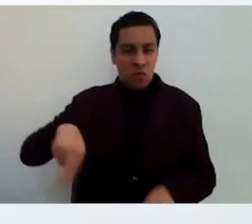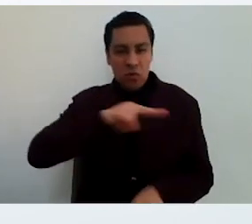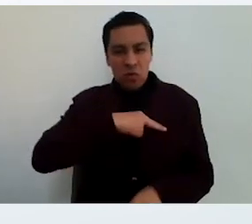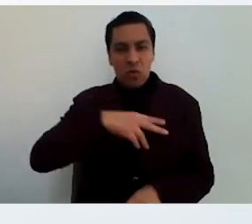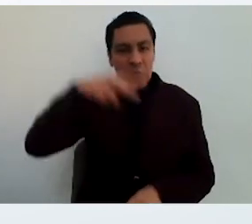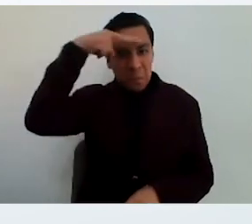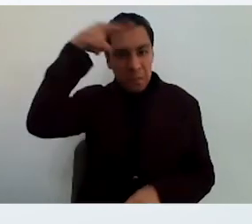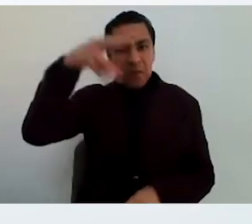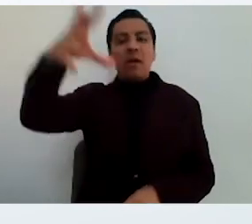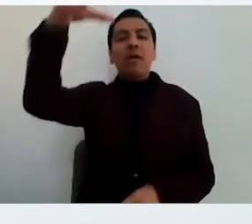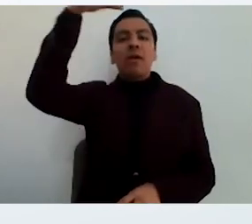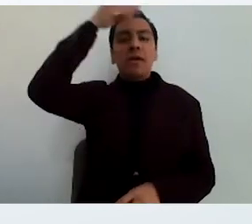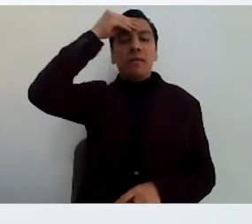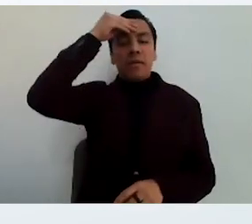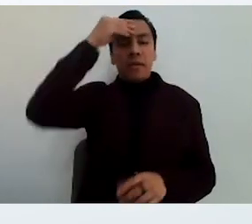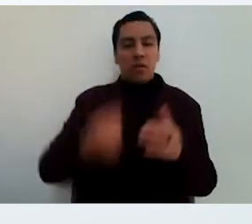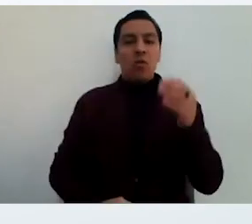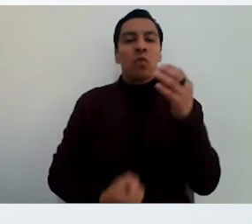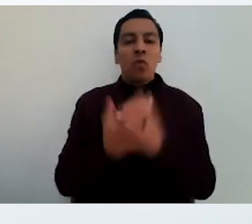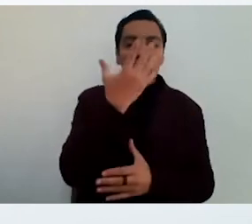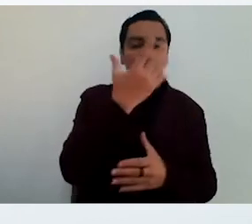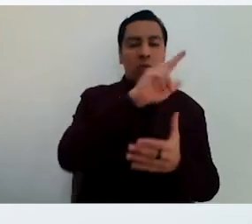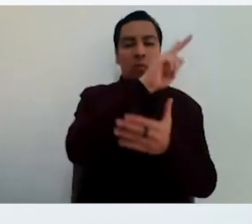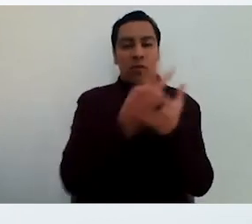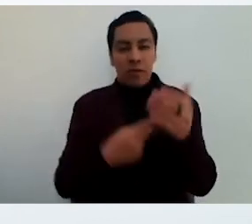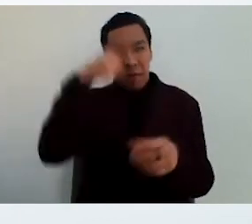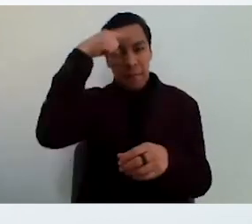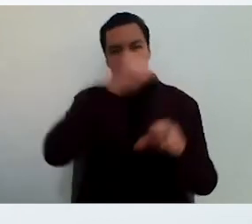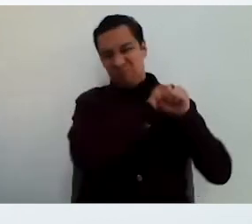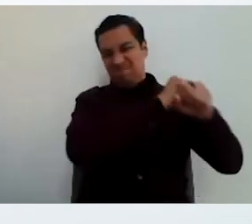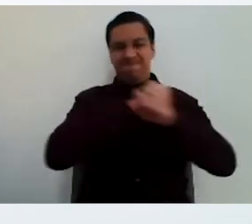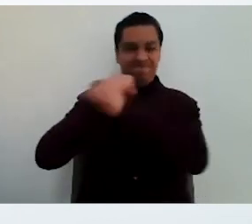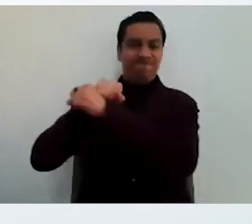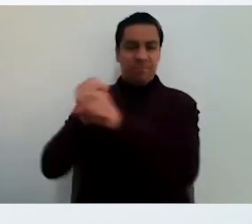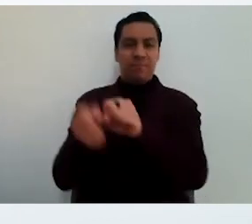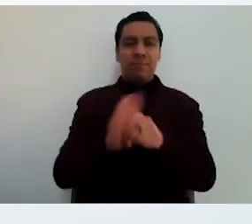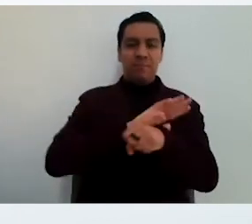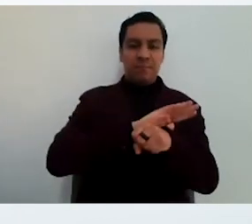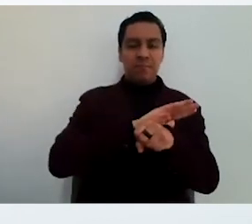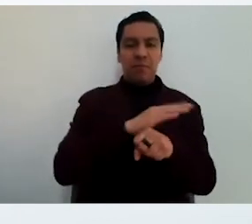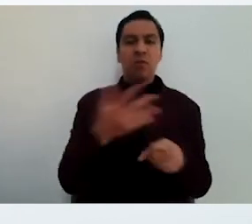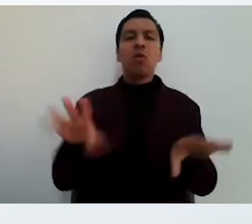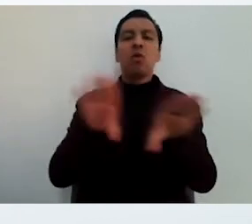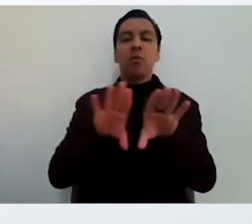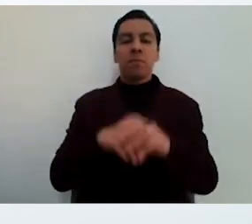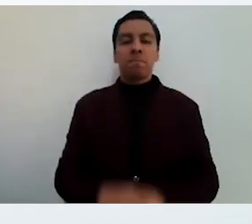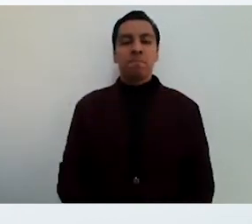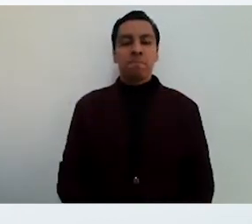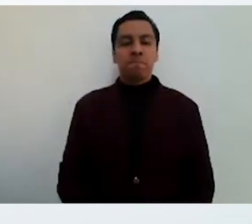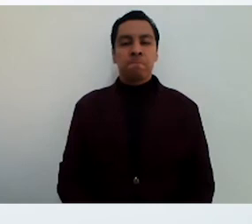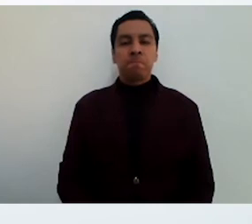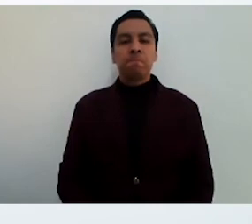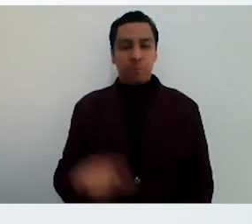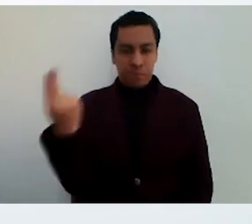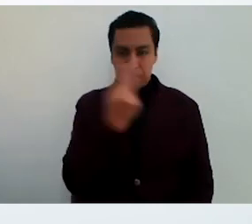un buen programa de prevención y de atención a este tipo de Bueno, mira, lo que infecciones? necesitamos primero